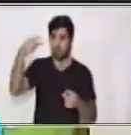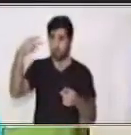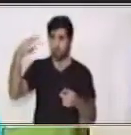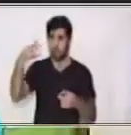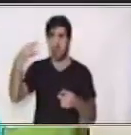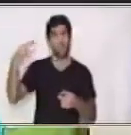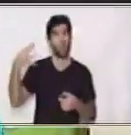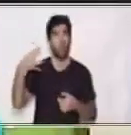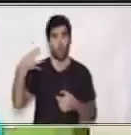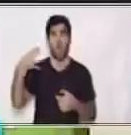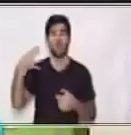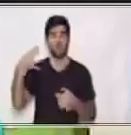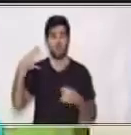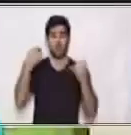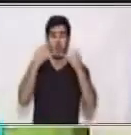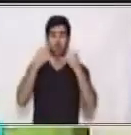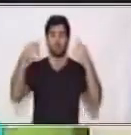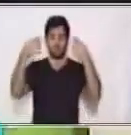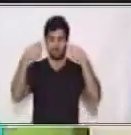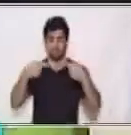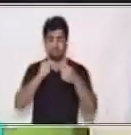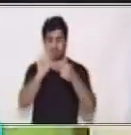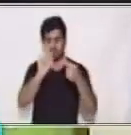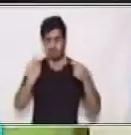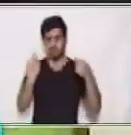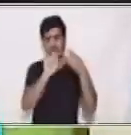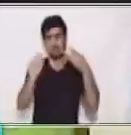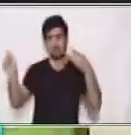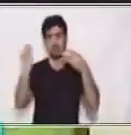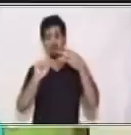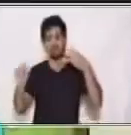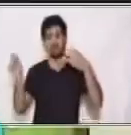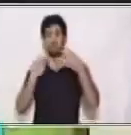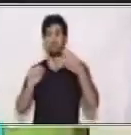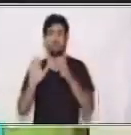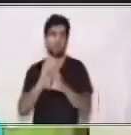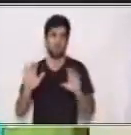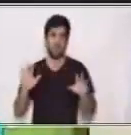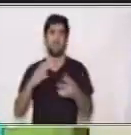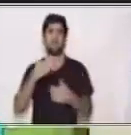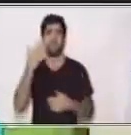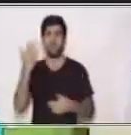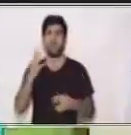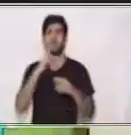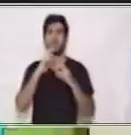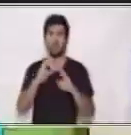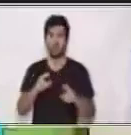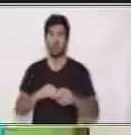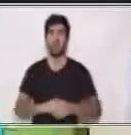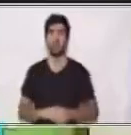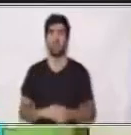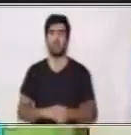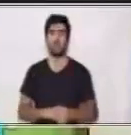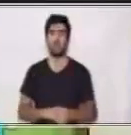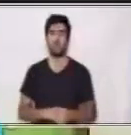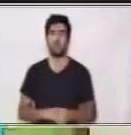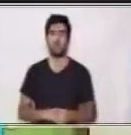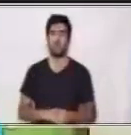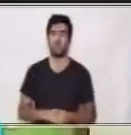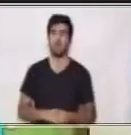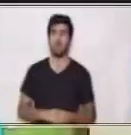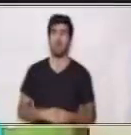4 líneas para resolver esta ecuación. El utilizar los productos y cocientes notables le permite a